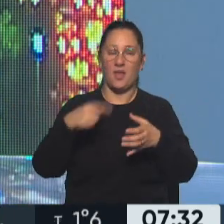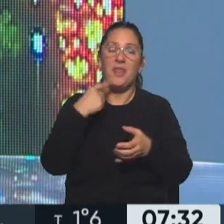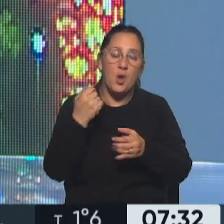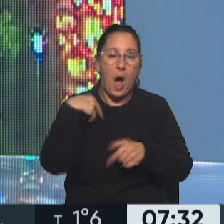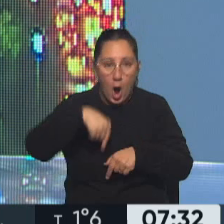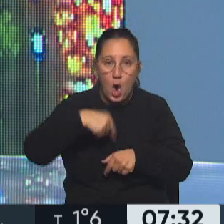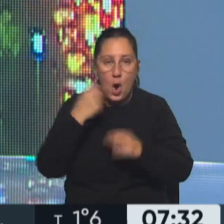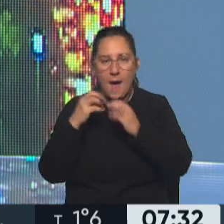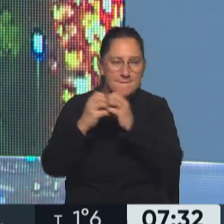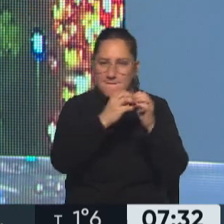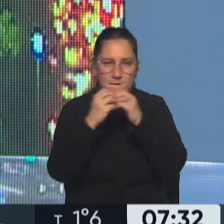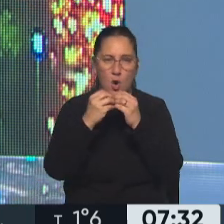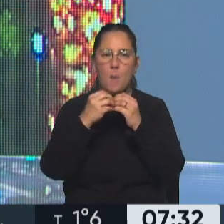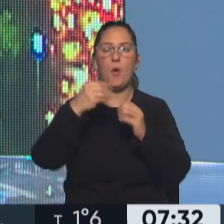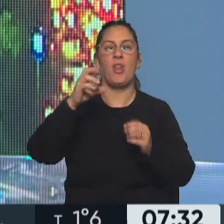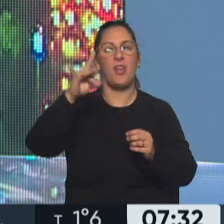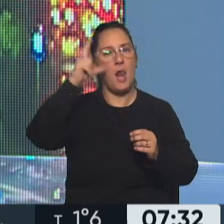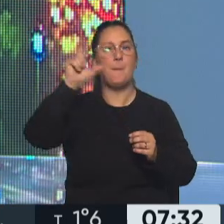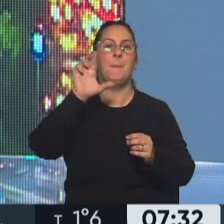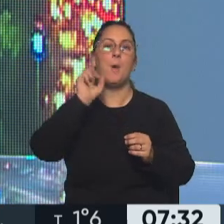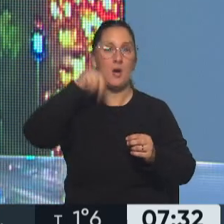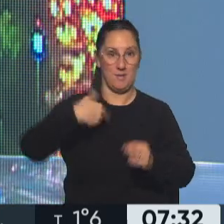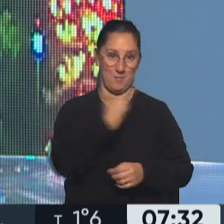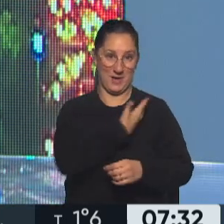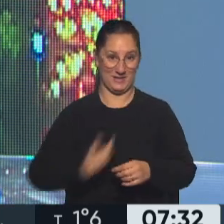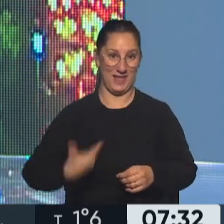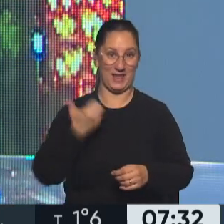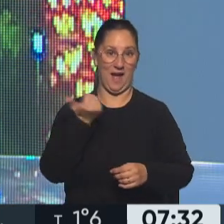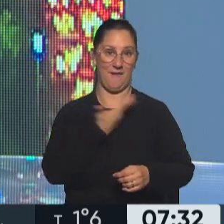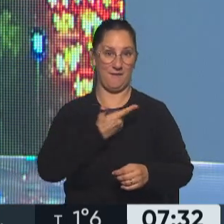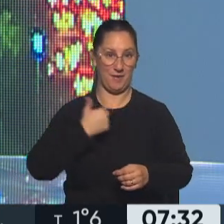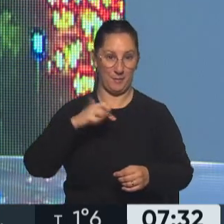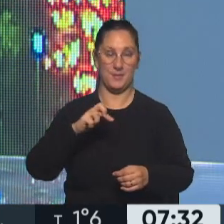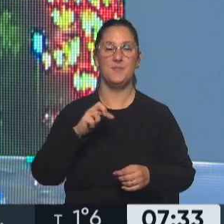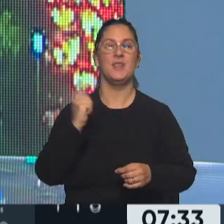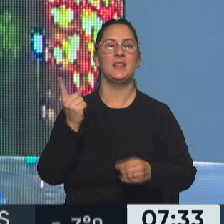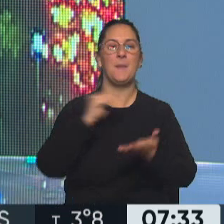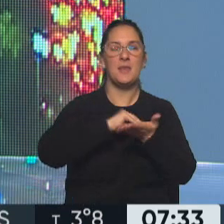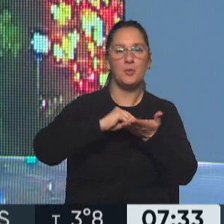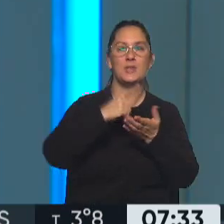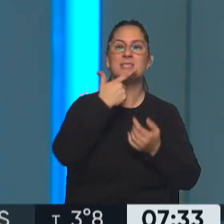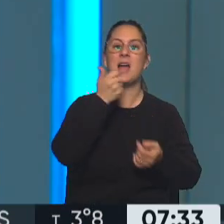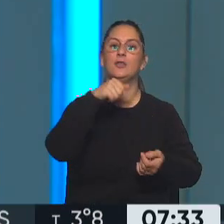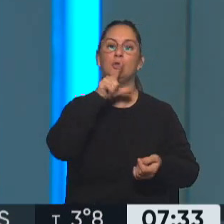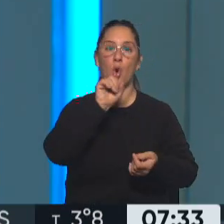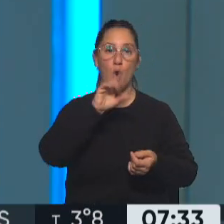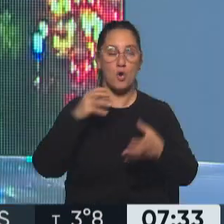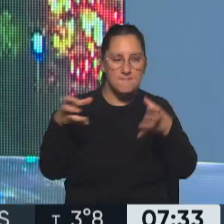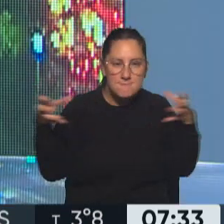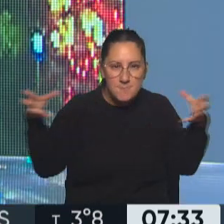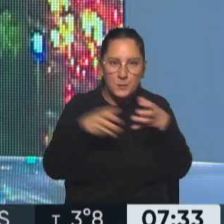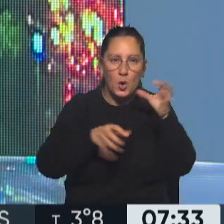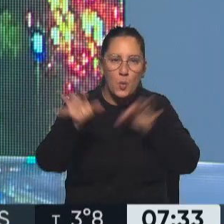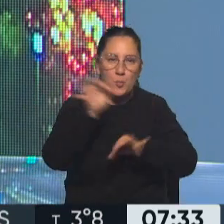trabajando junto a Mercedes Marcó del POM, la presidenta de la titular de la AFIP, y el diputado Leandro Santoro, en un proyecto